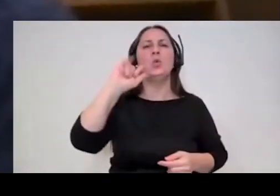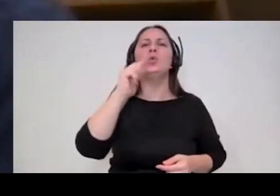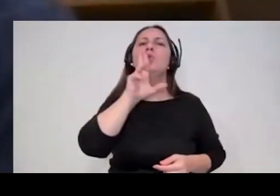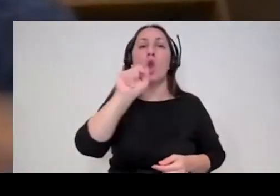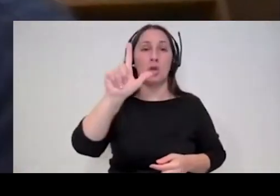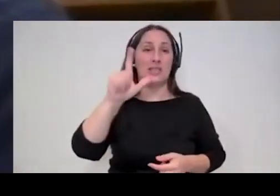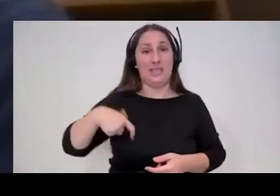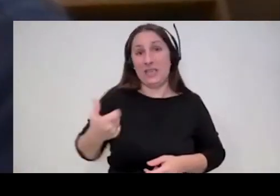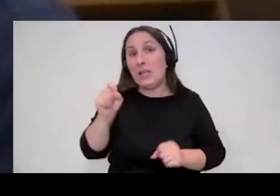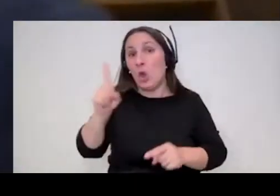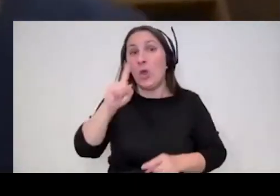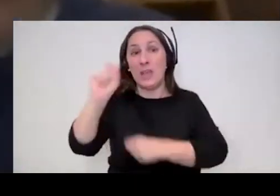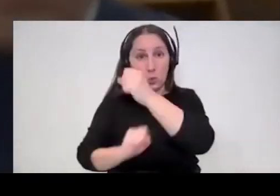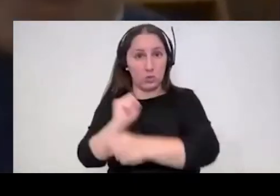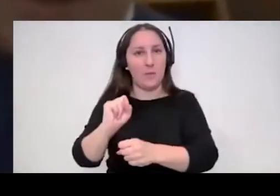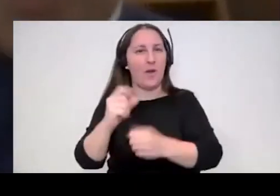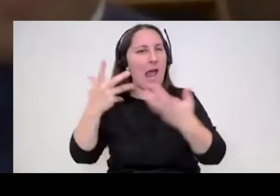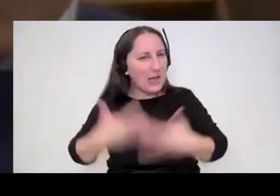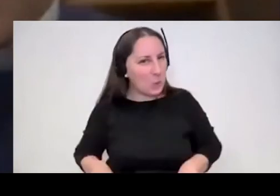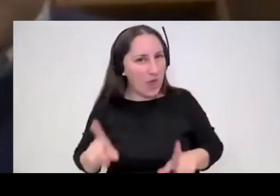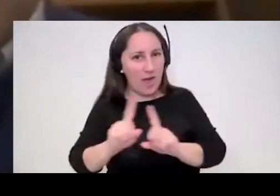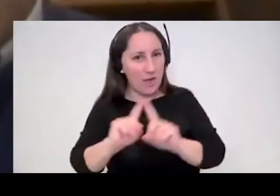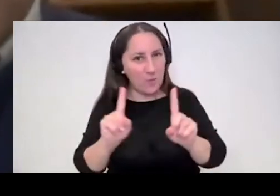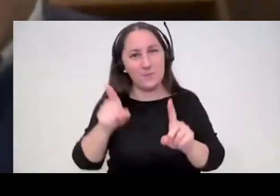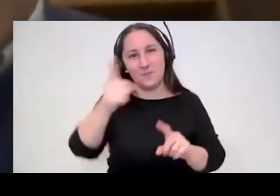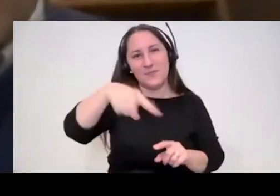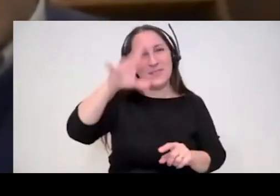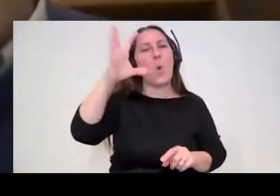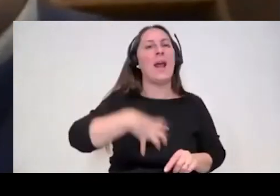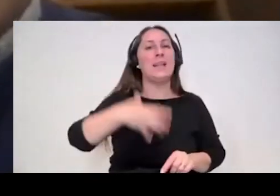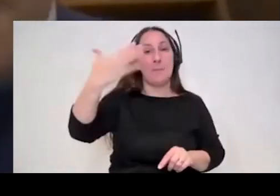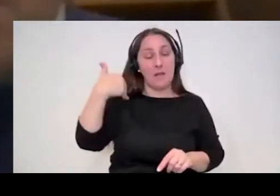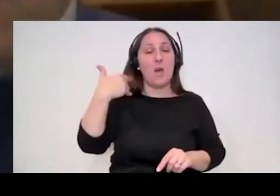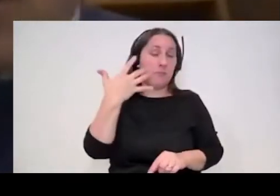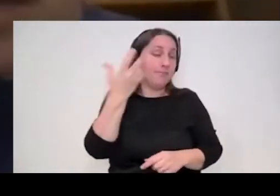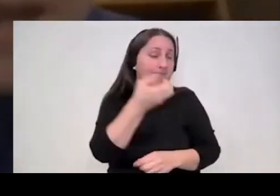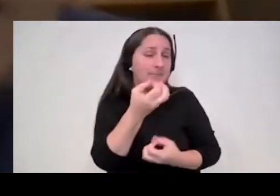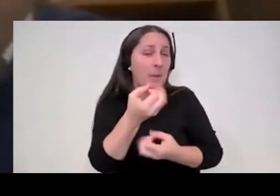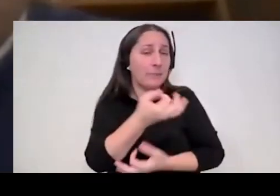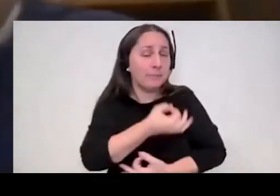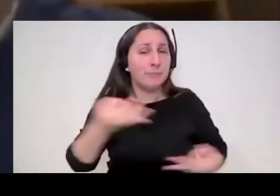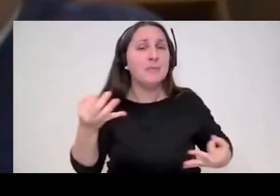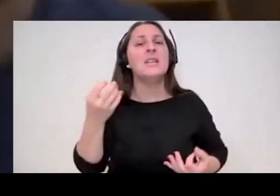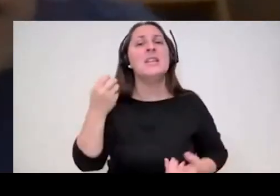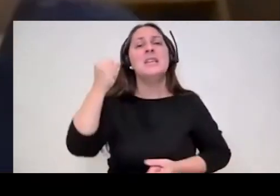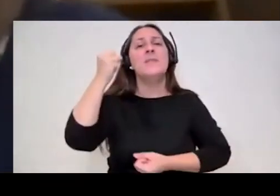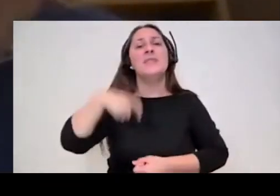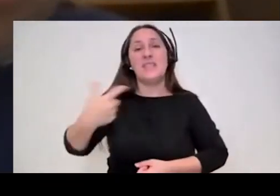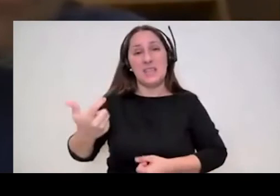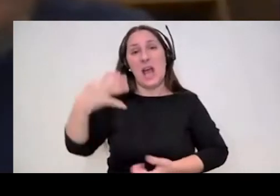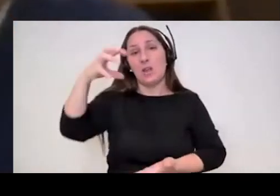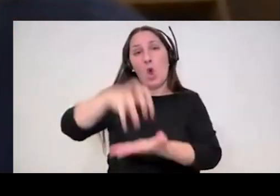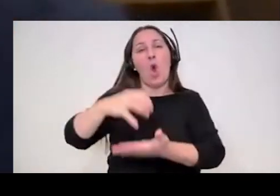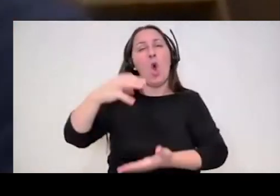y no es casualidad, porque como ustedes ven, si se acuerdan lo que hablábamos la clase pasada, es la lógica. Los sindicatos originales que traccionaron